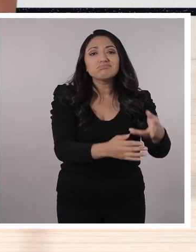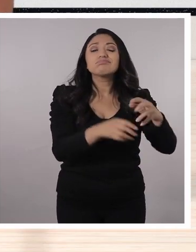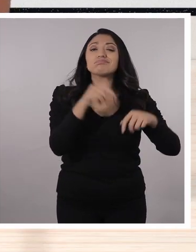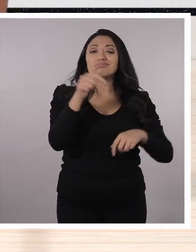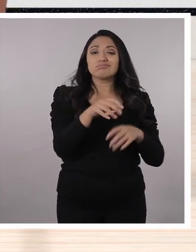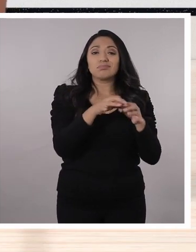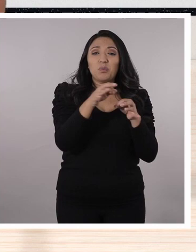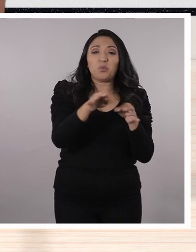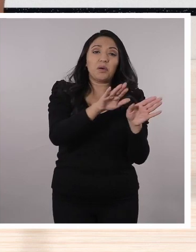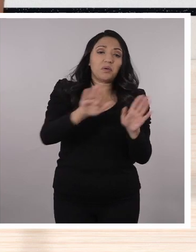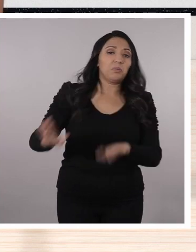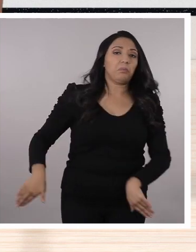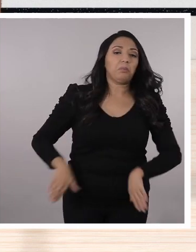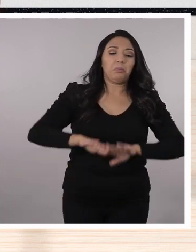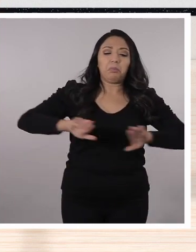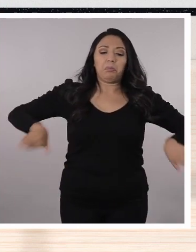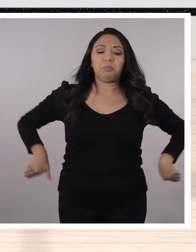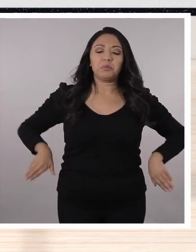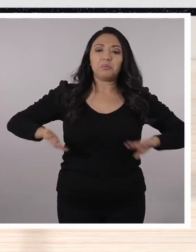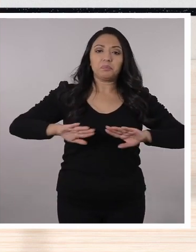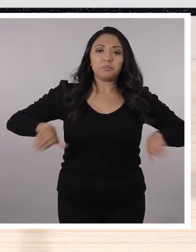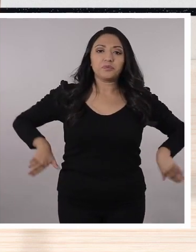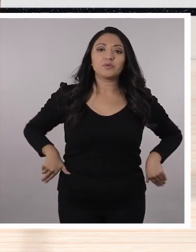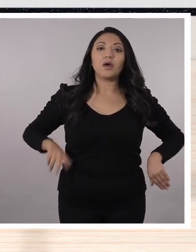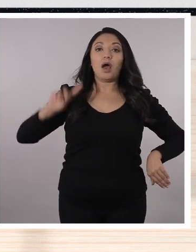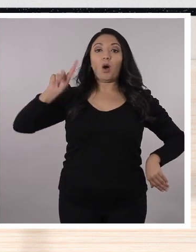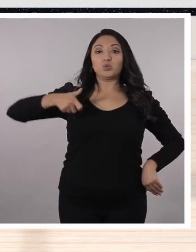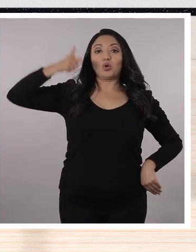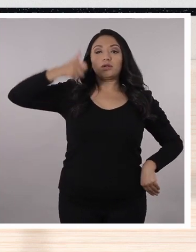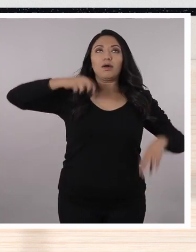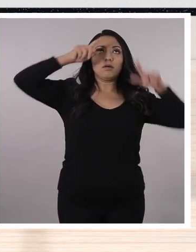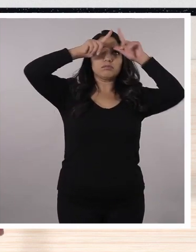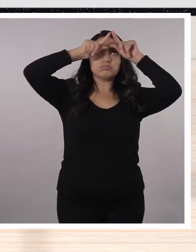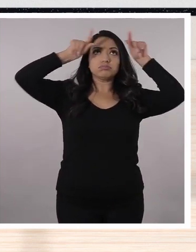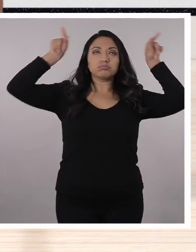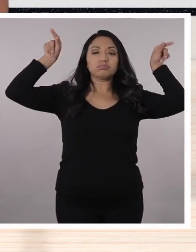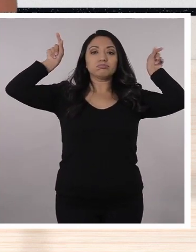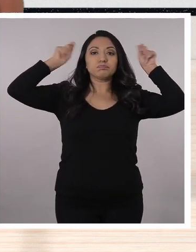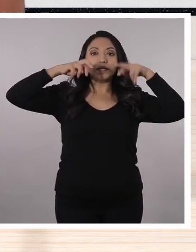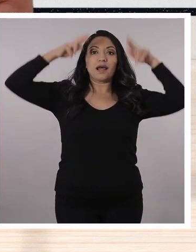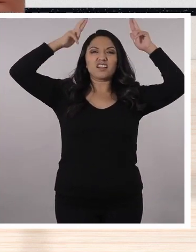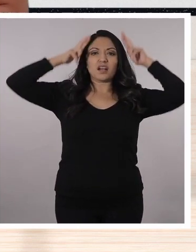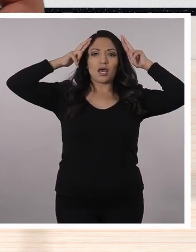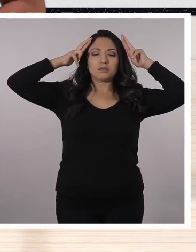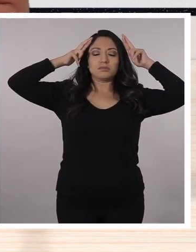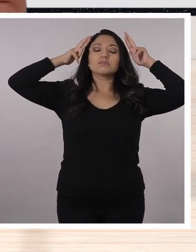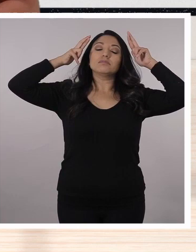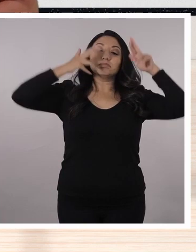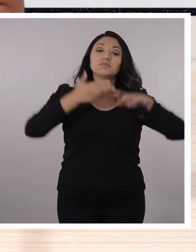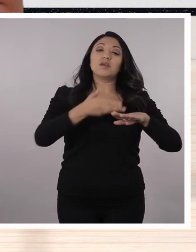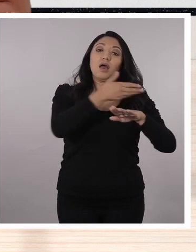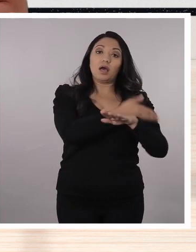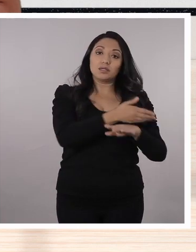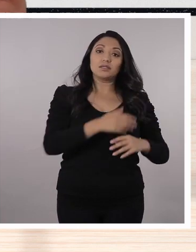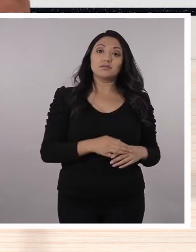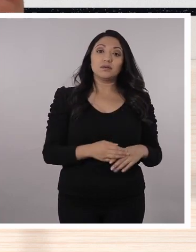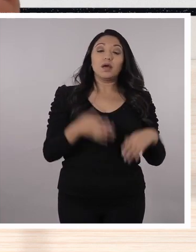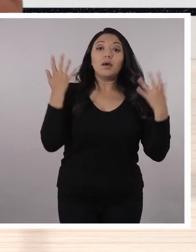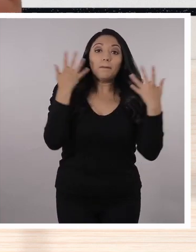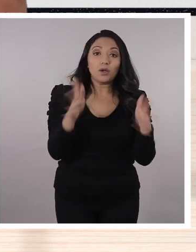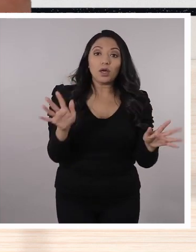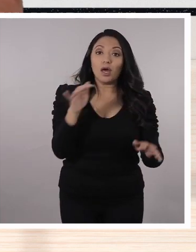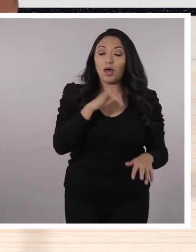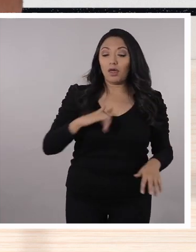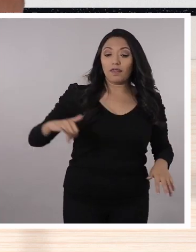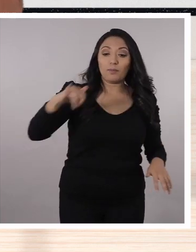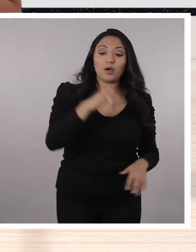reyes y monarcas en donde el pueblo no tenía nada que opinar. Exacto, el pueblo en ese momento no tenía realmente voz,